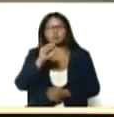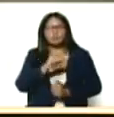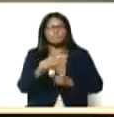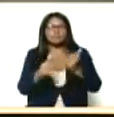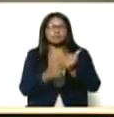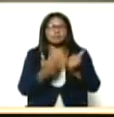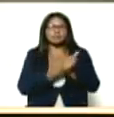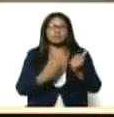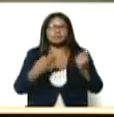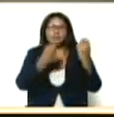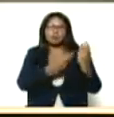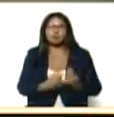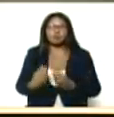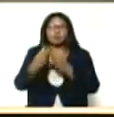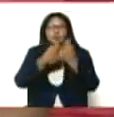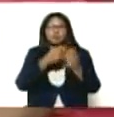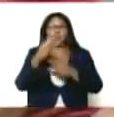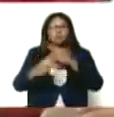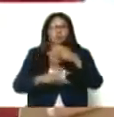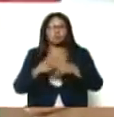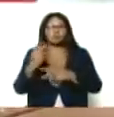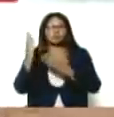vicepresidente de Economía Productiva.